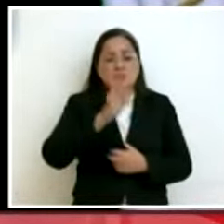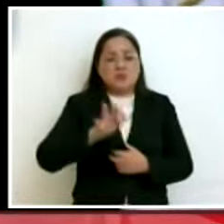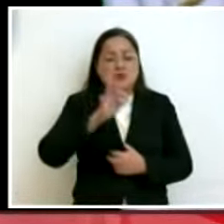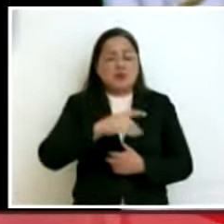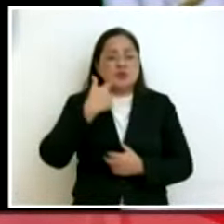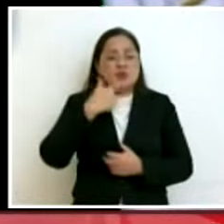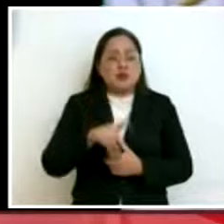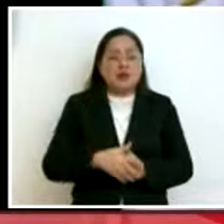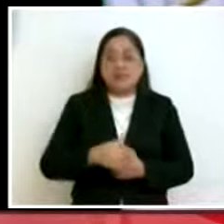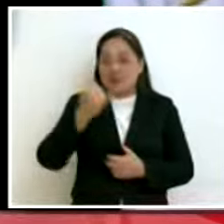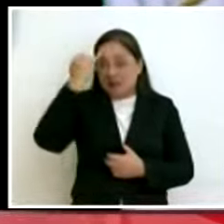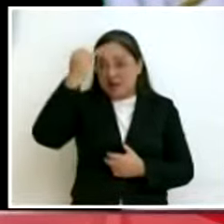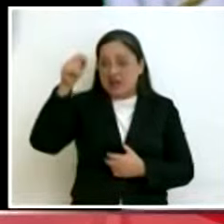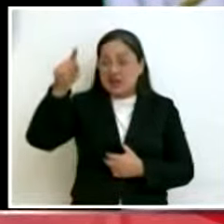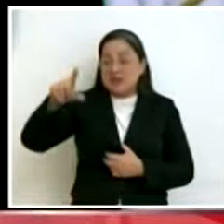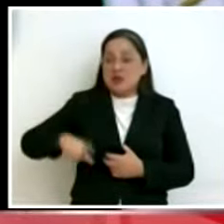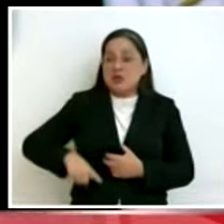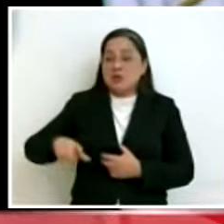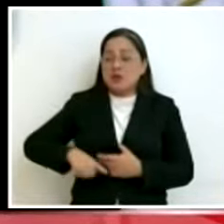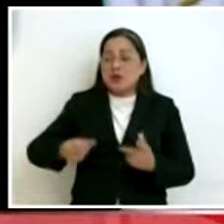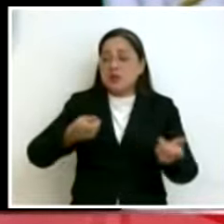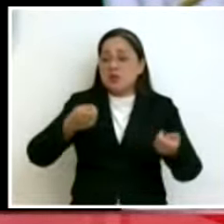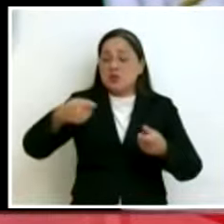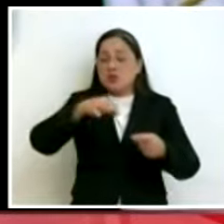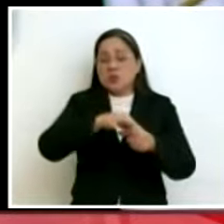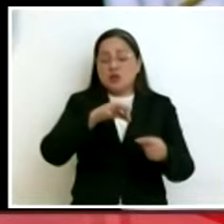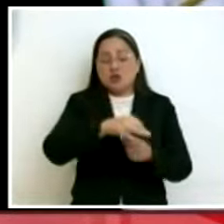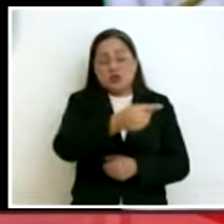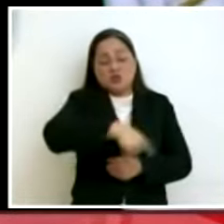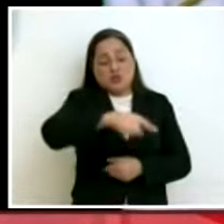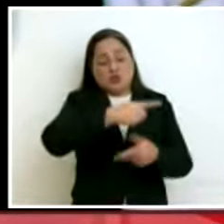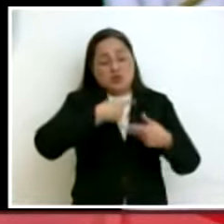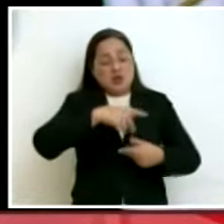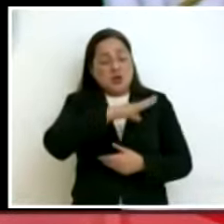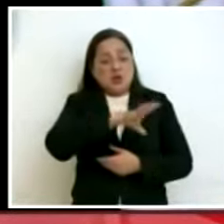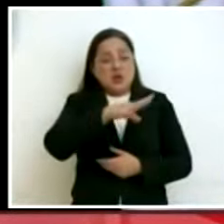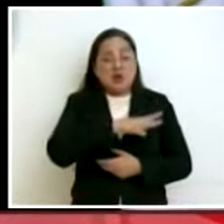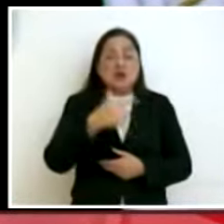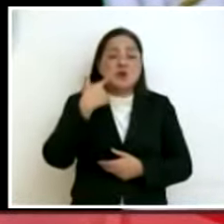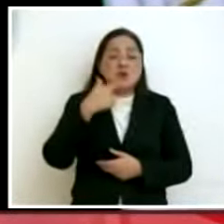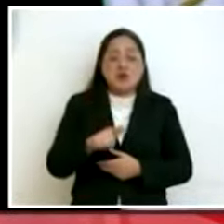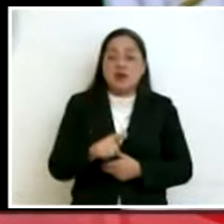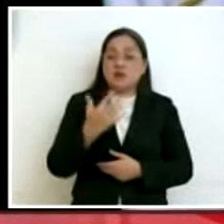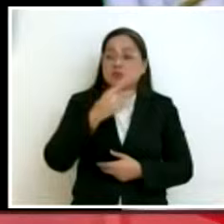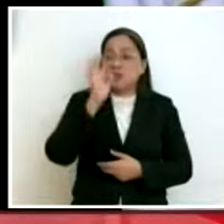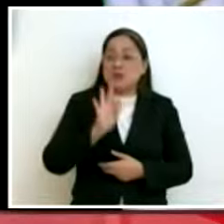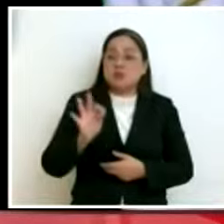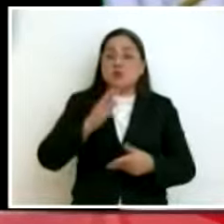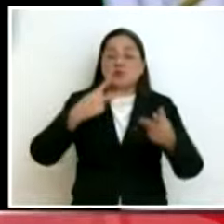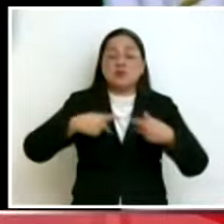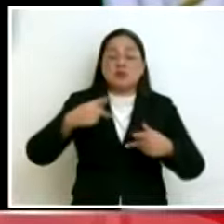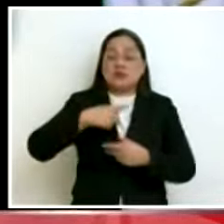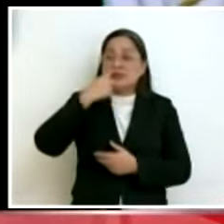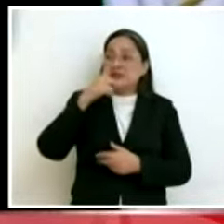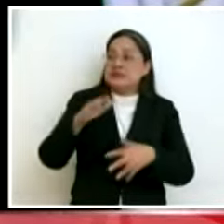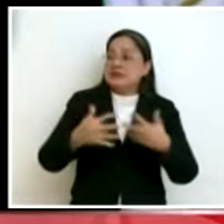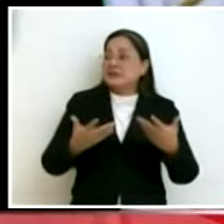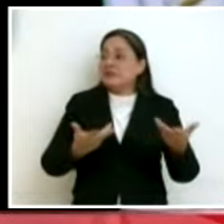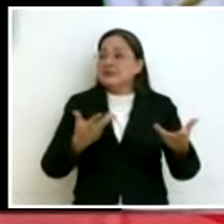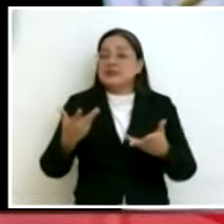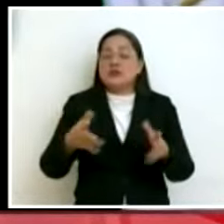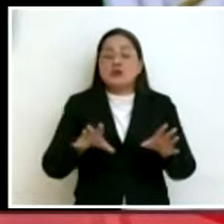quitaron al gobierno el control de las elecciones más de la mitad del país dudó cuando dijimos